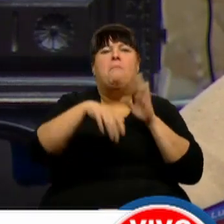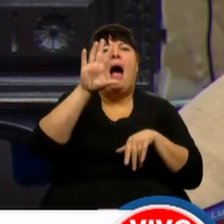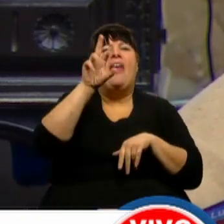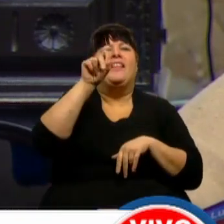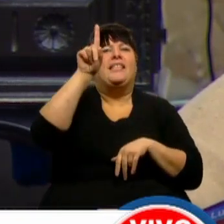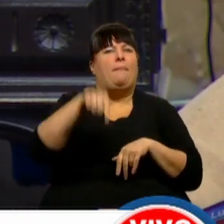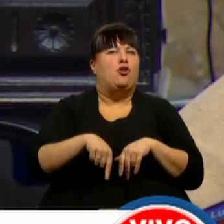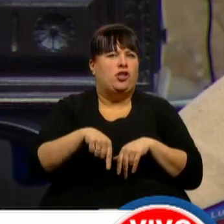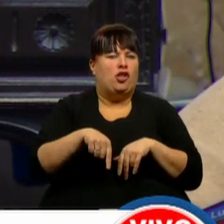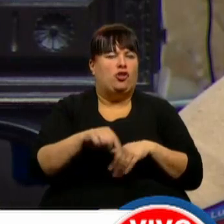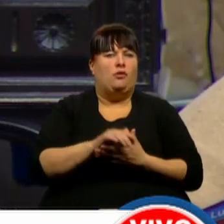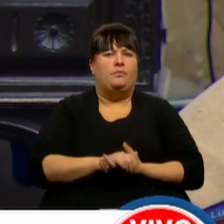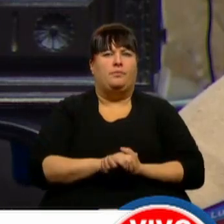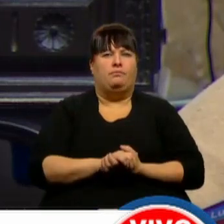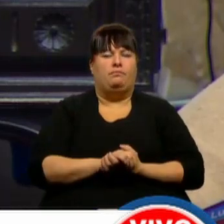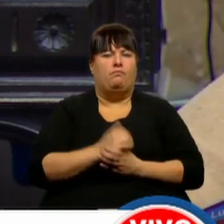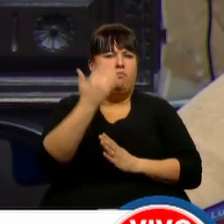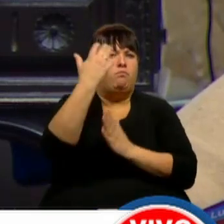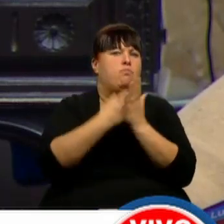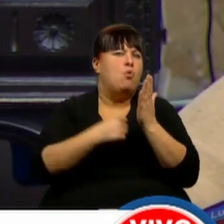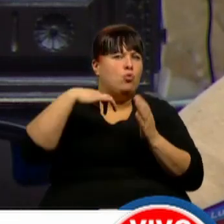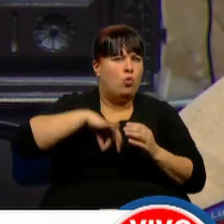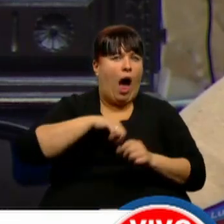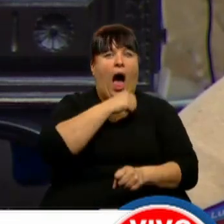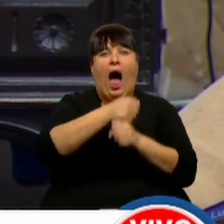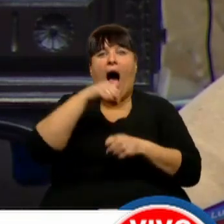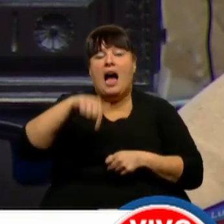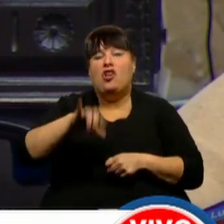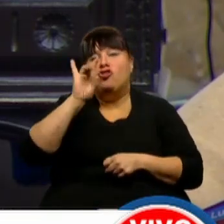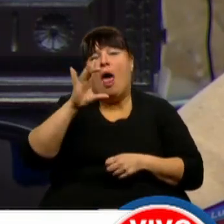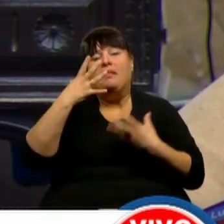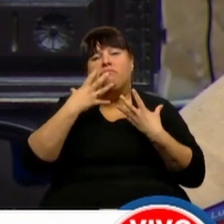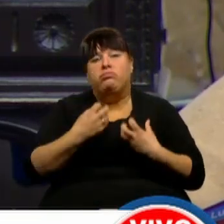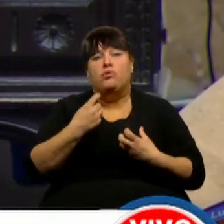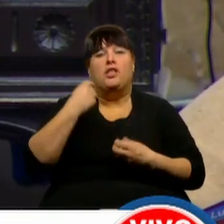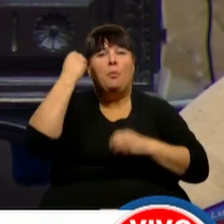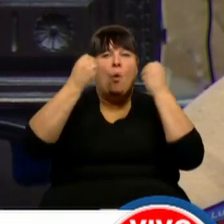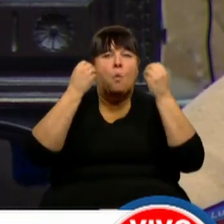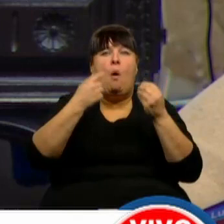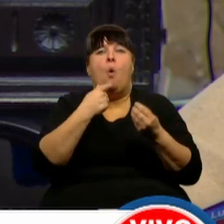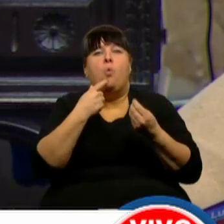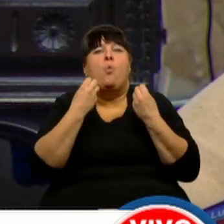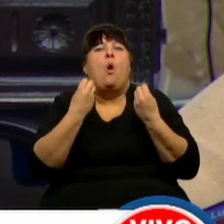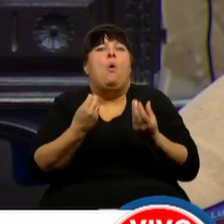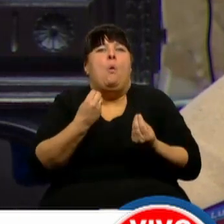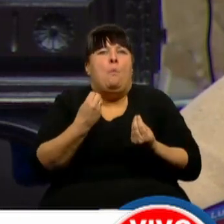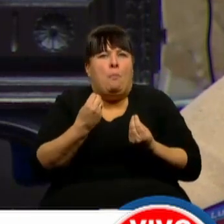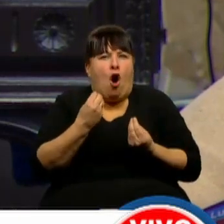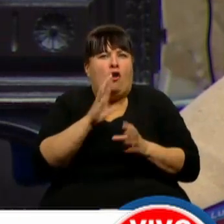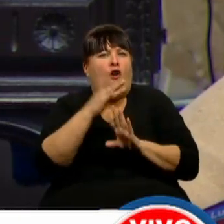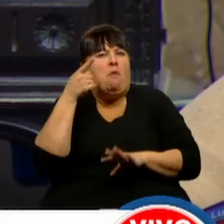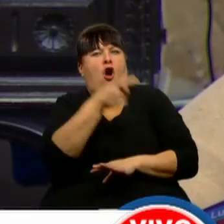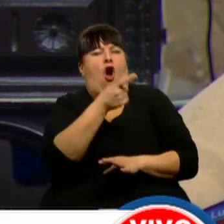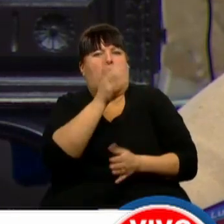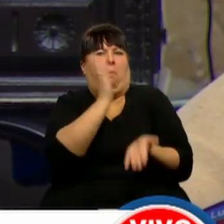del 30%, y al día de hoy lo único que queda es la angustia y la incertidumbre de no saber por qué se los castigó.